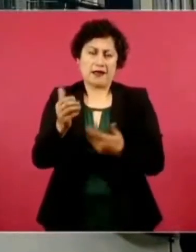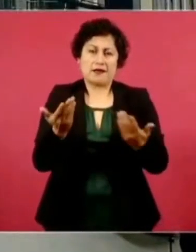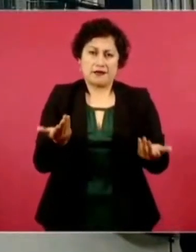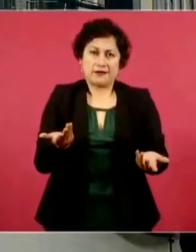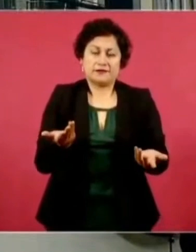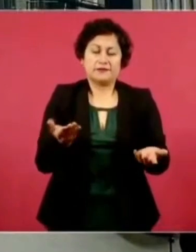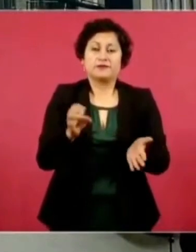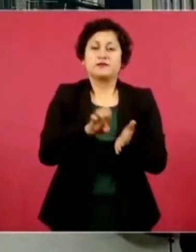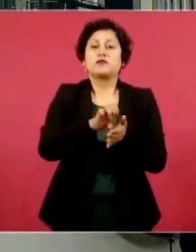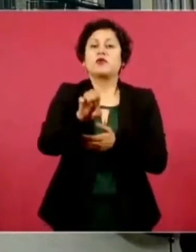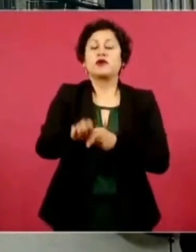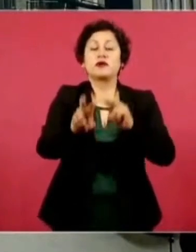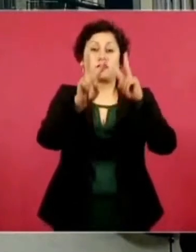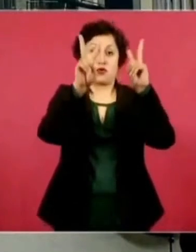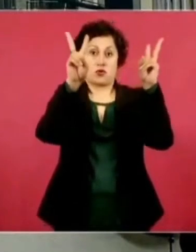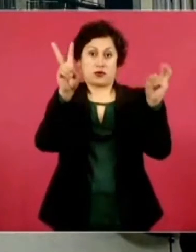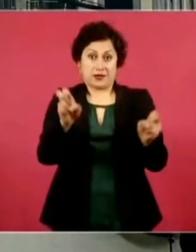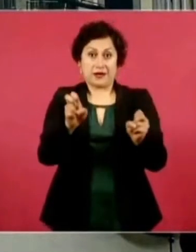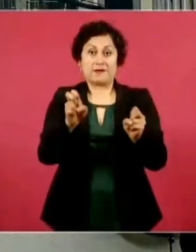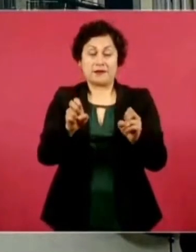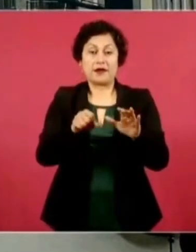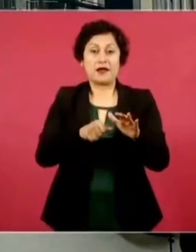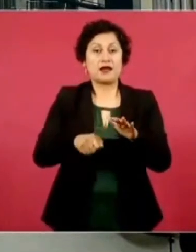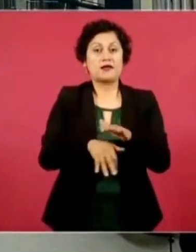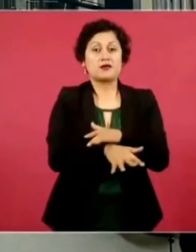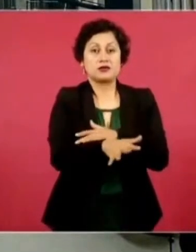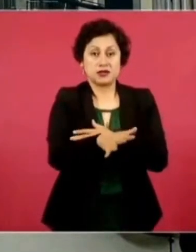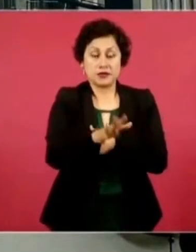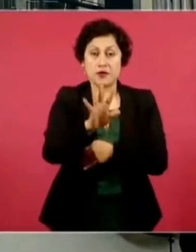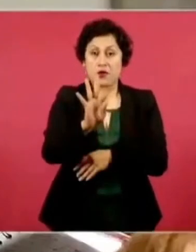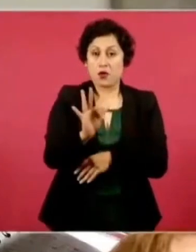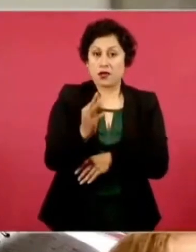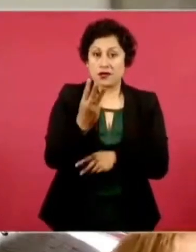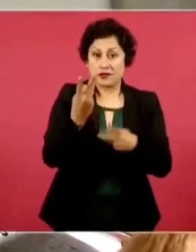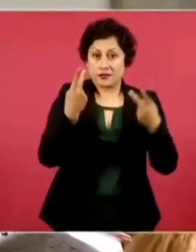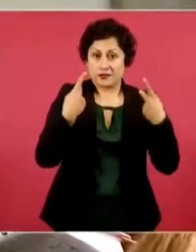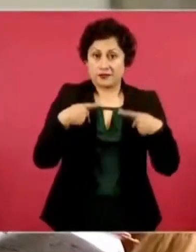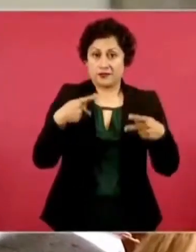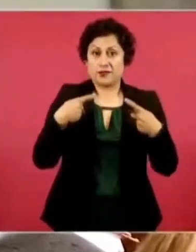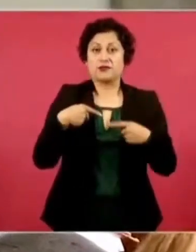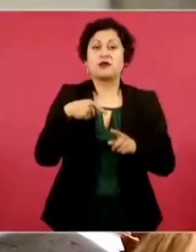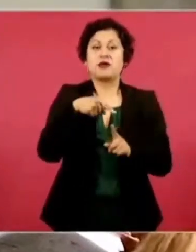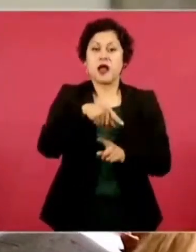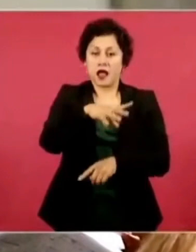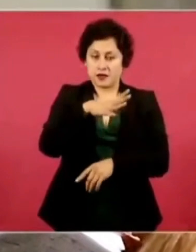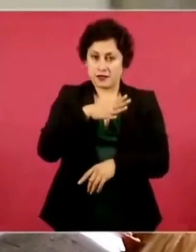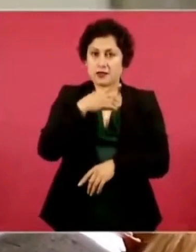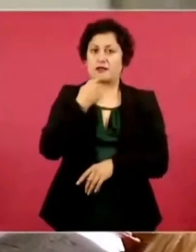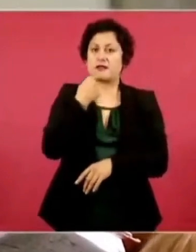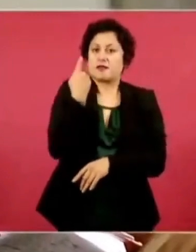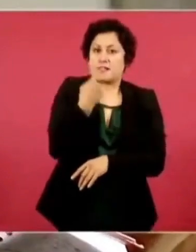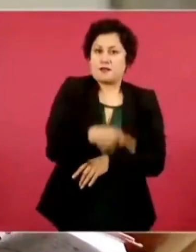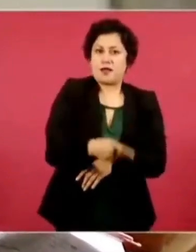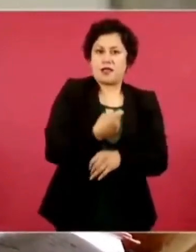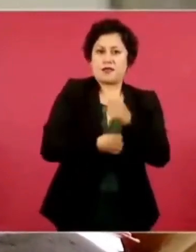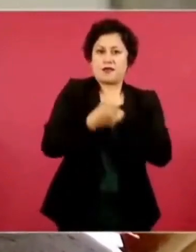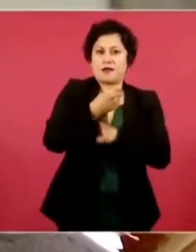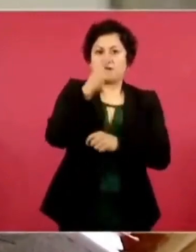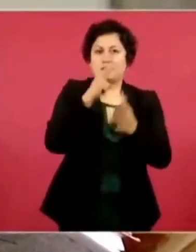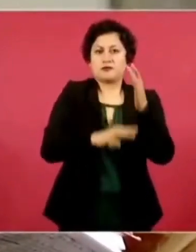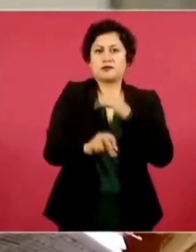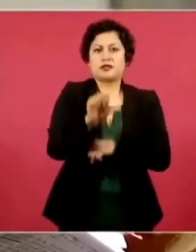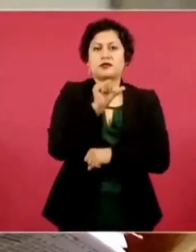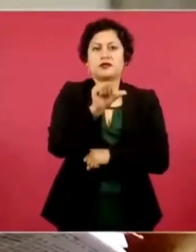los 43 desaparecidos de Ayotzinapa, tiene una demanda del 2016, Emilio Álvarez y Casa, por desvío de